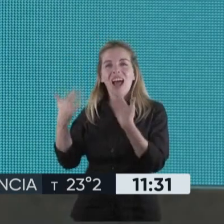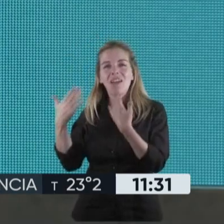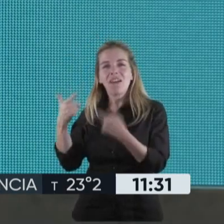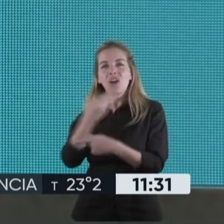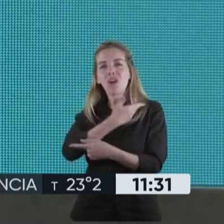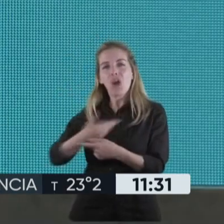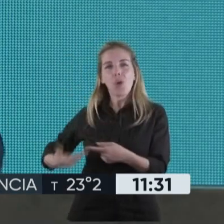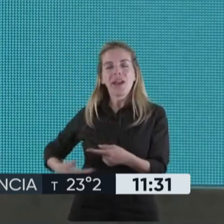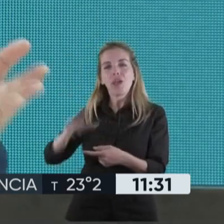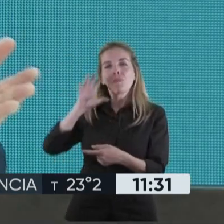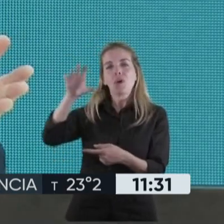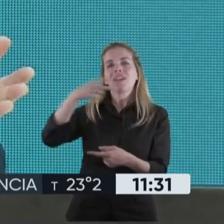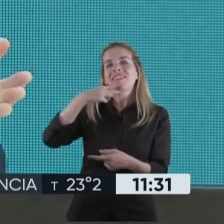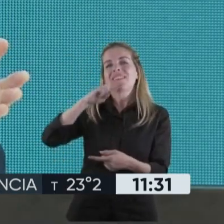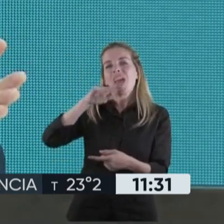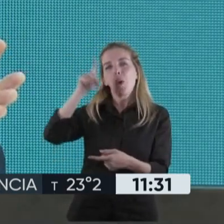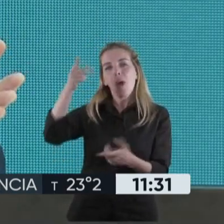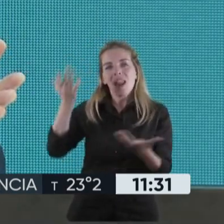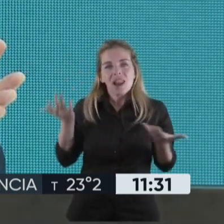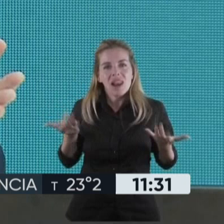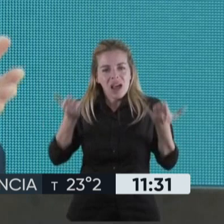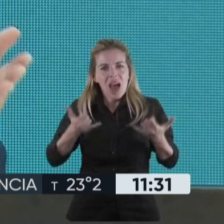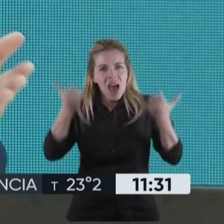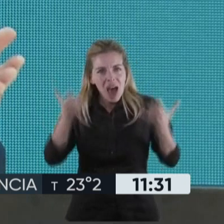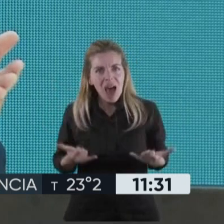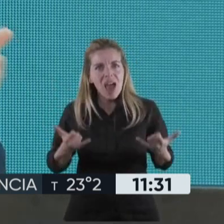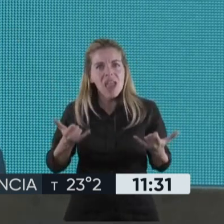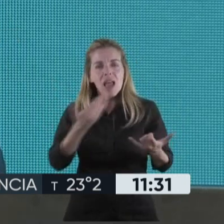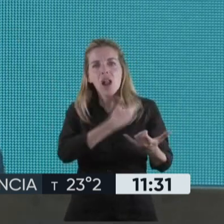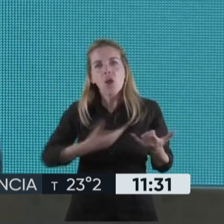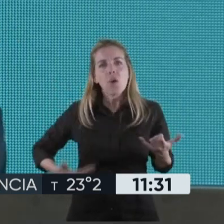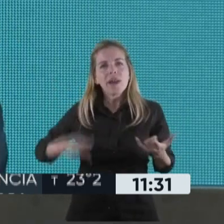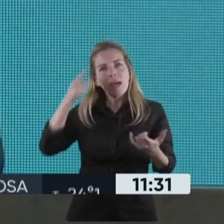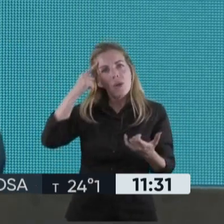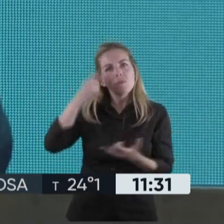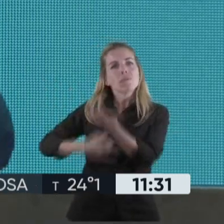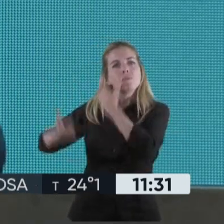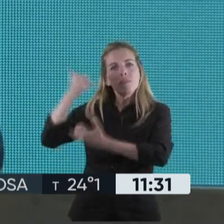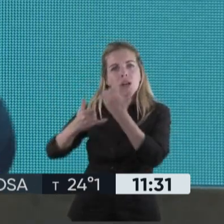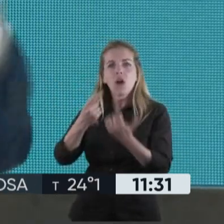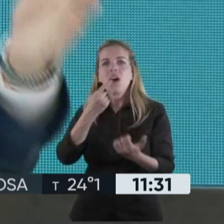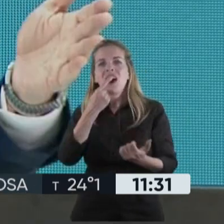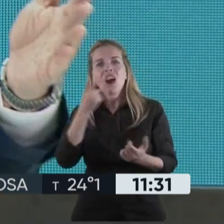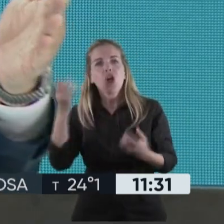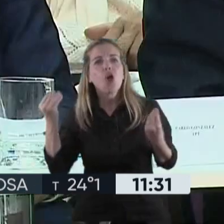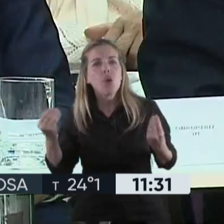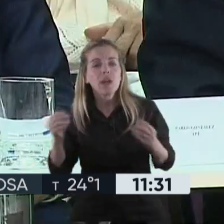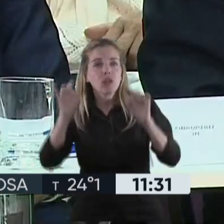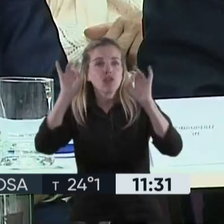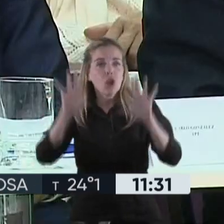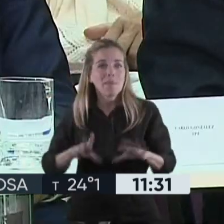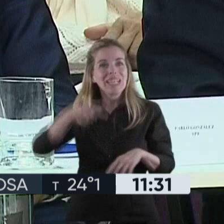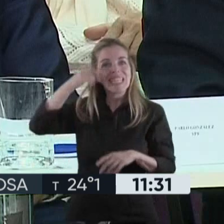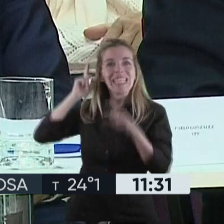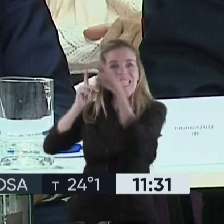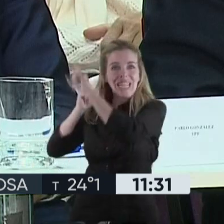Juan, que puede hacernos ver que el cobre no solo está en los Andes del lado chileno, sino